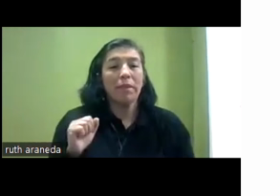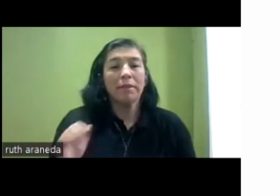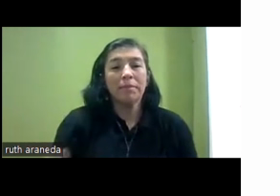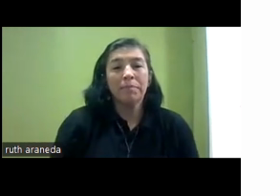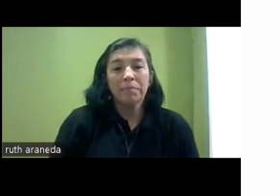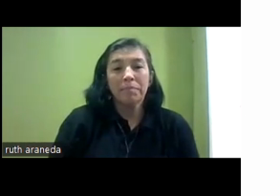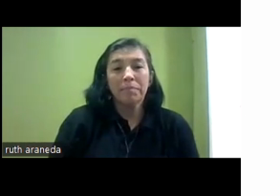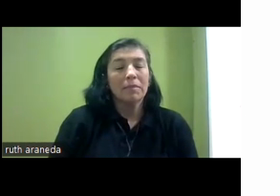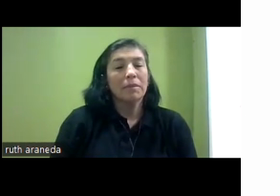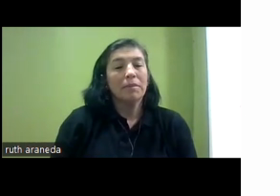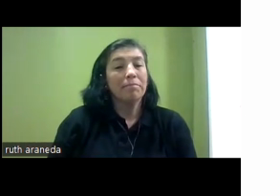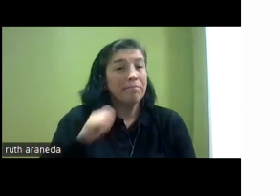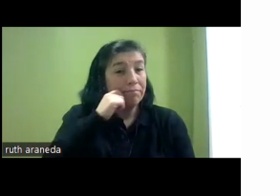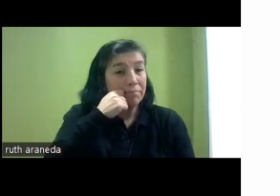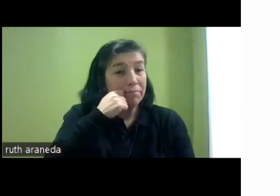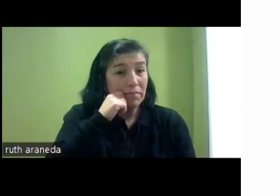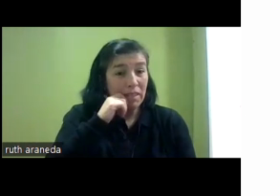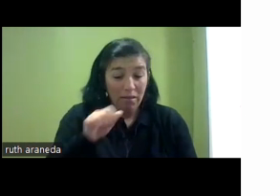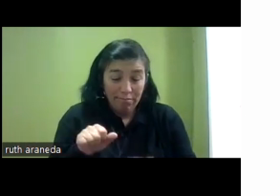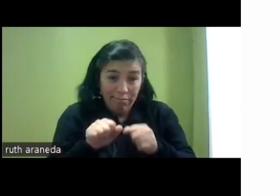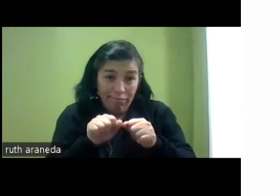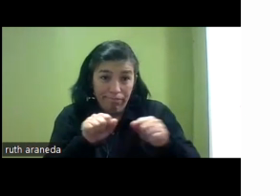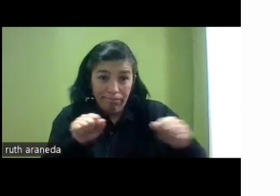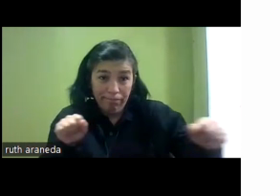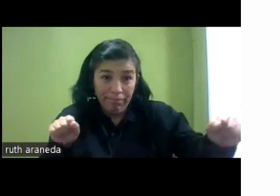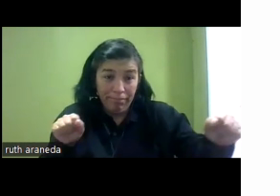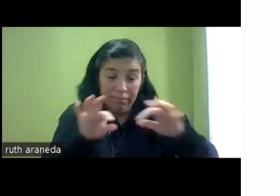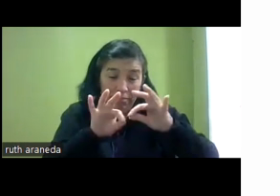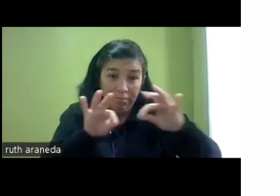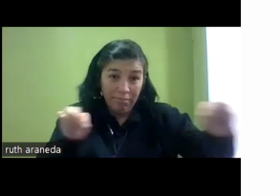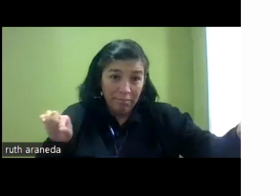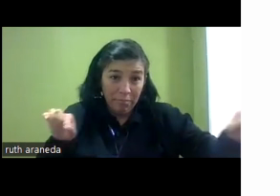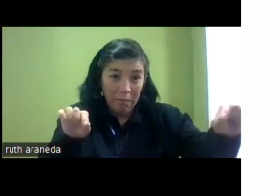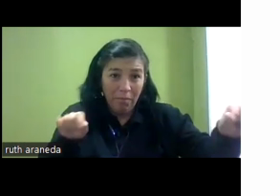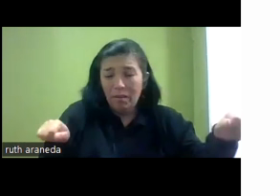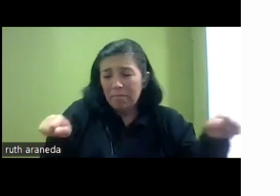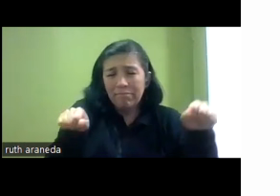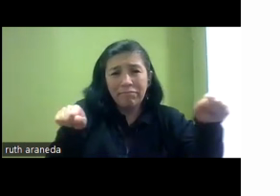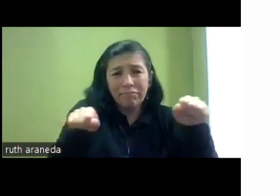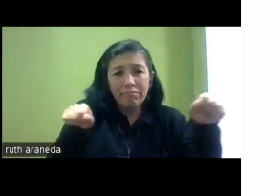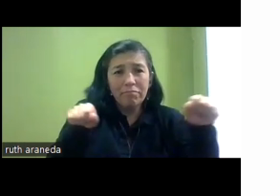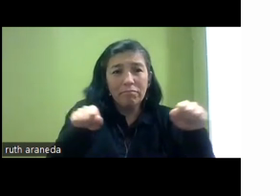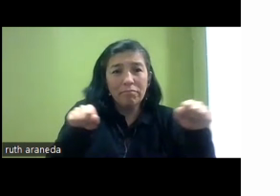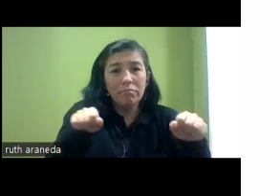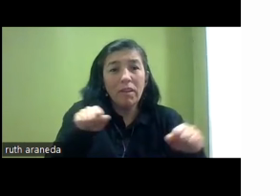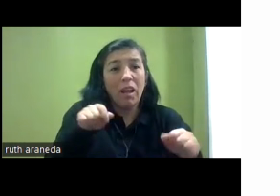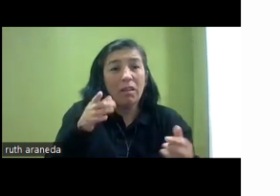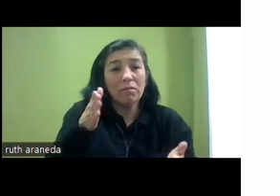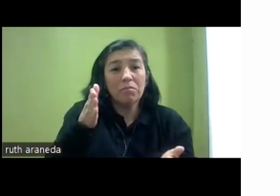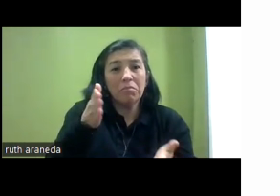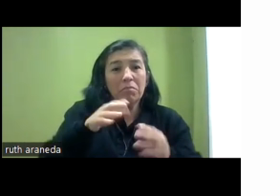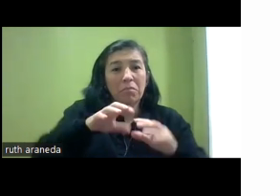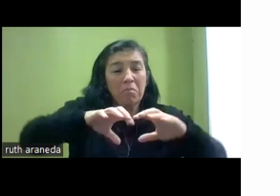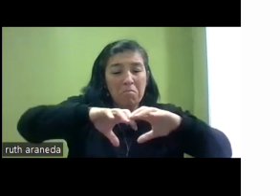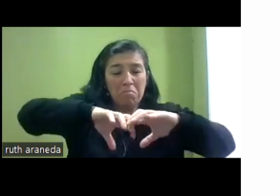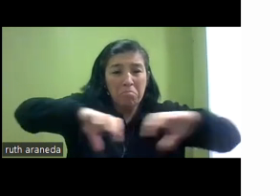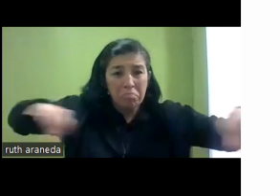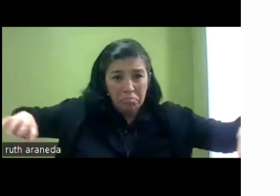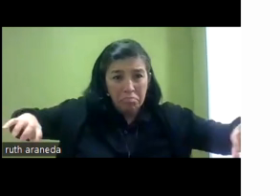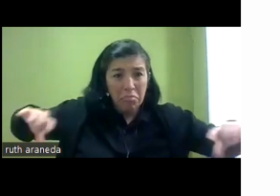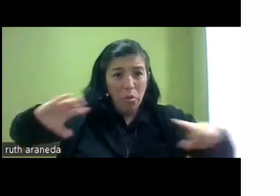Esto significa que la distancia, esta mínima distancia, no separó en términos